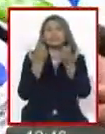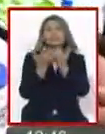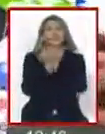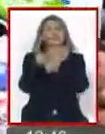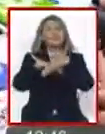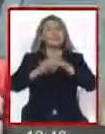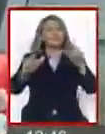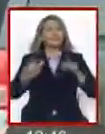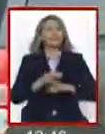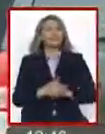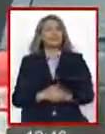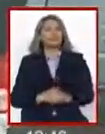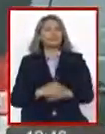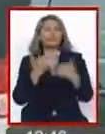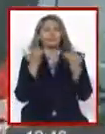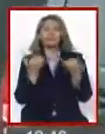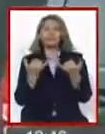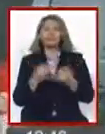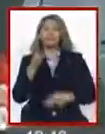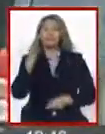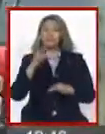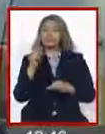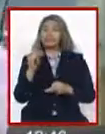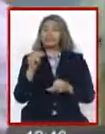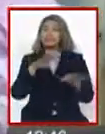la habitación de los dos